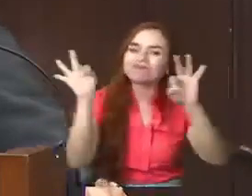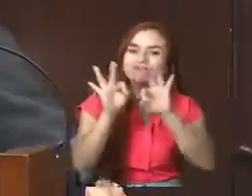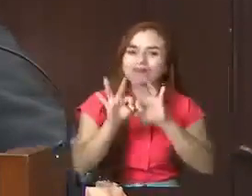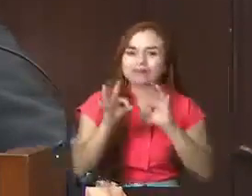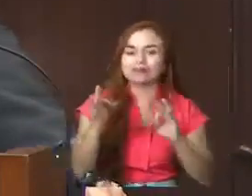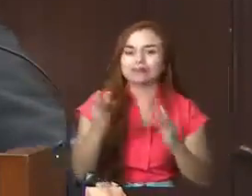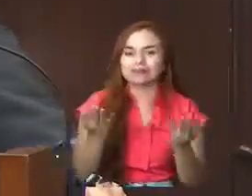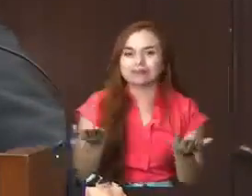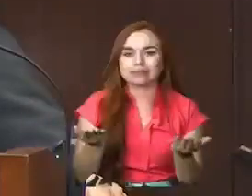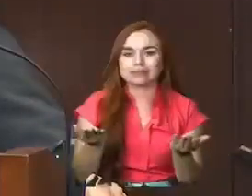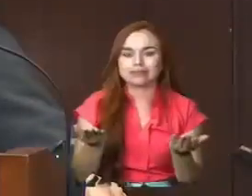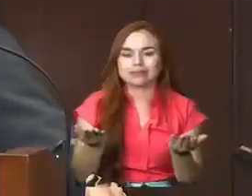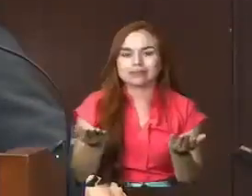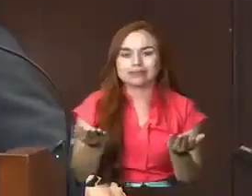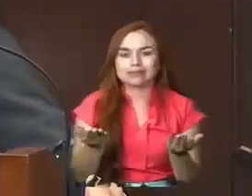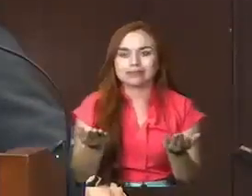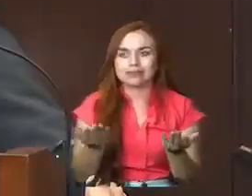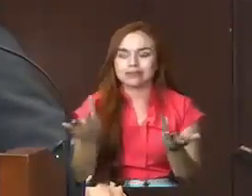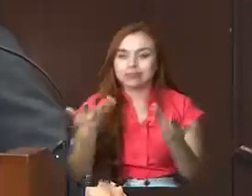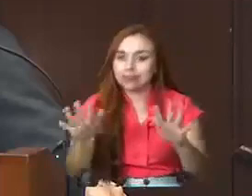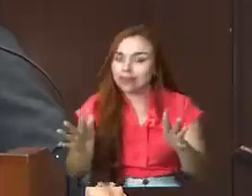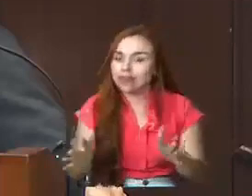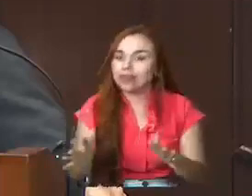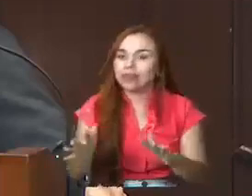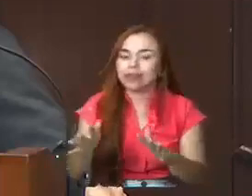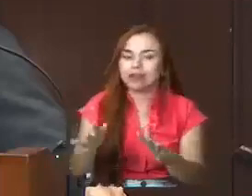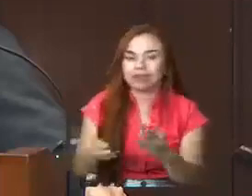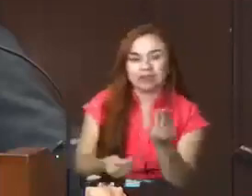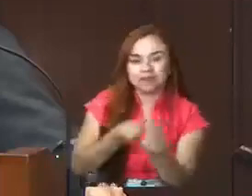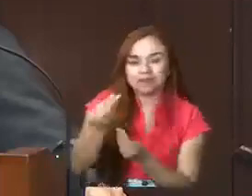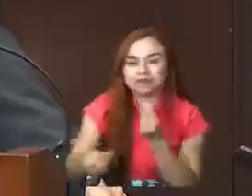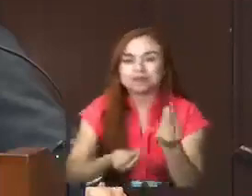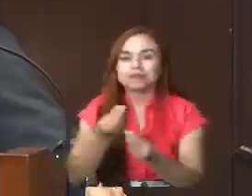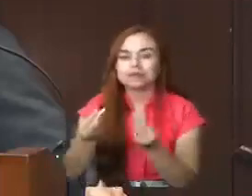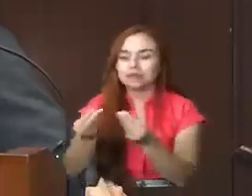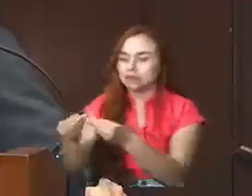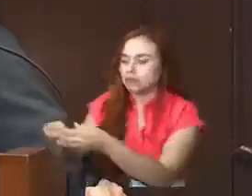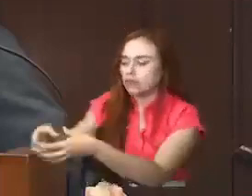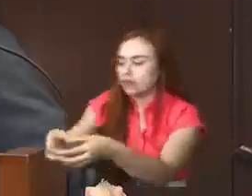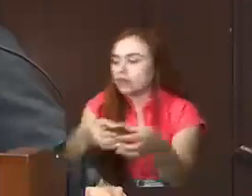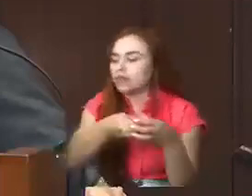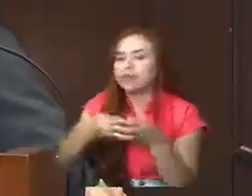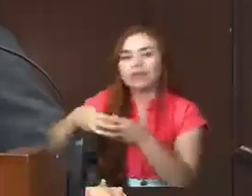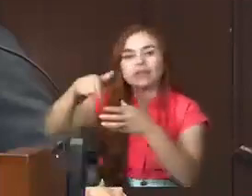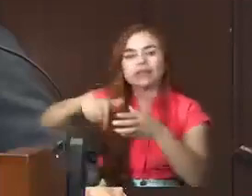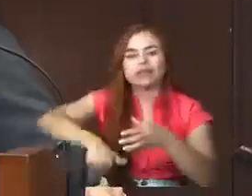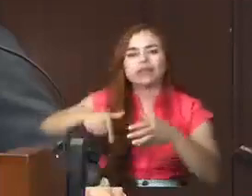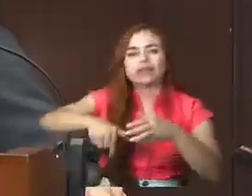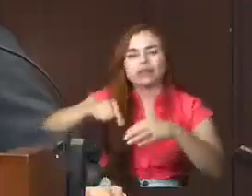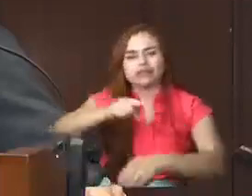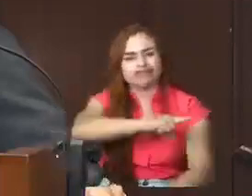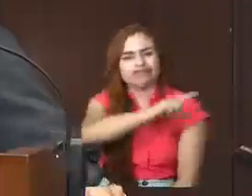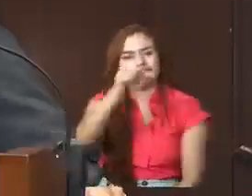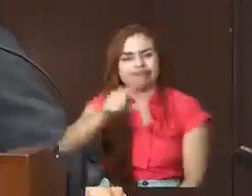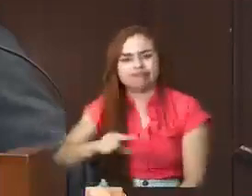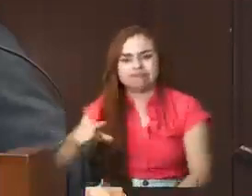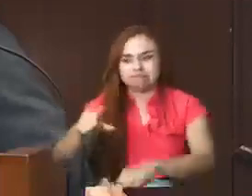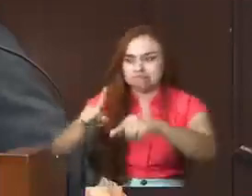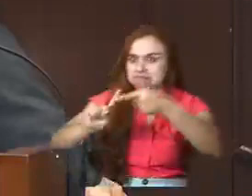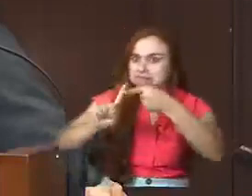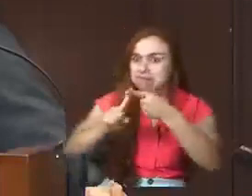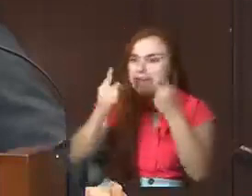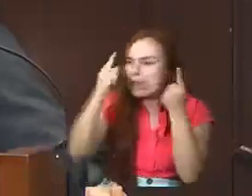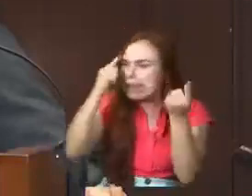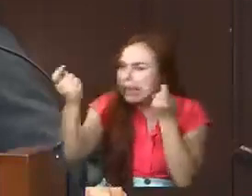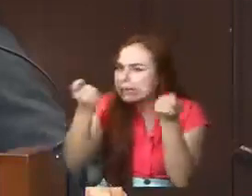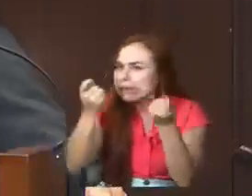la incorporación sostenible de estos grupos a la economía nacional sobre la base de estrategias y planes